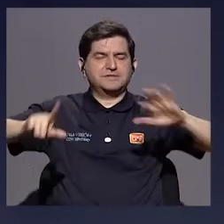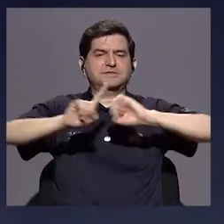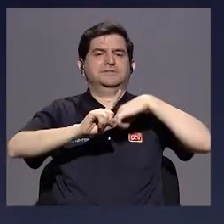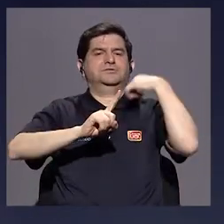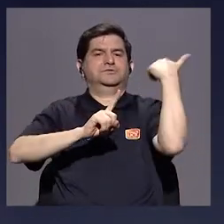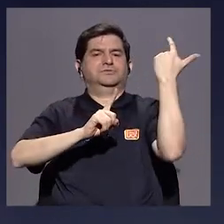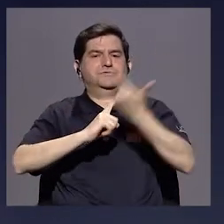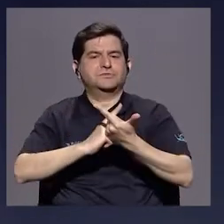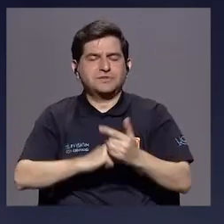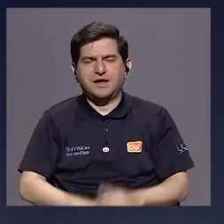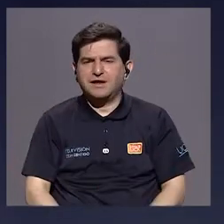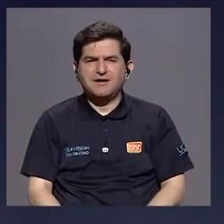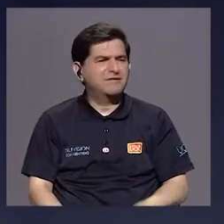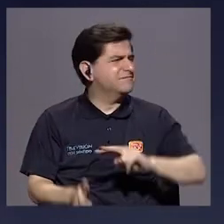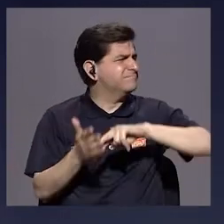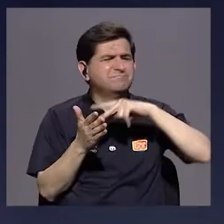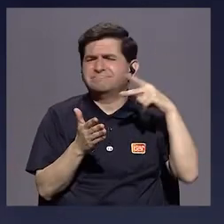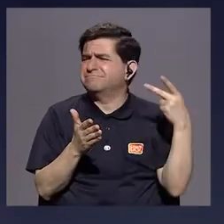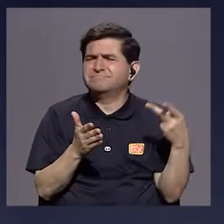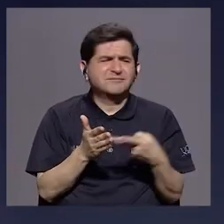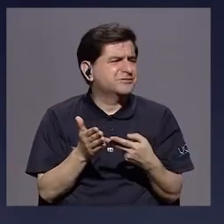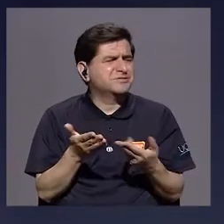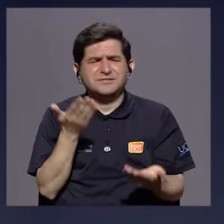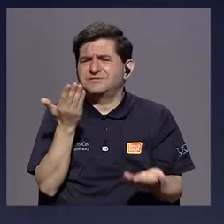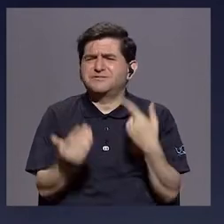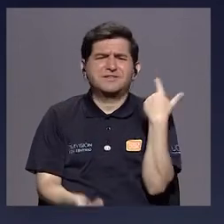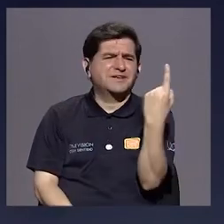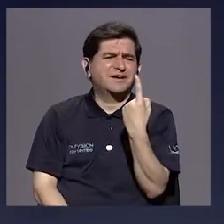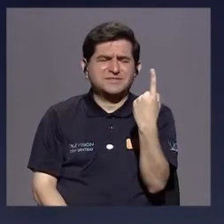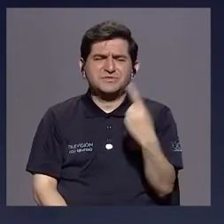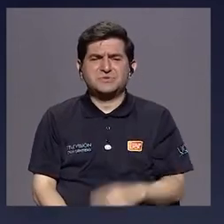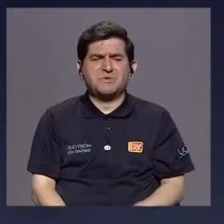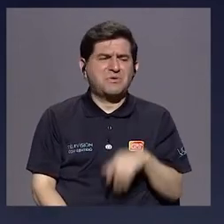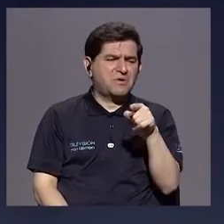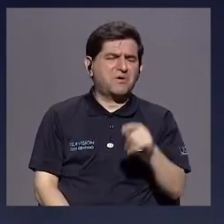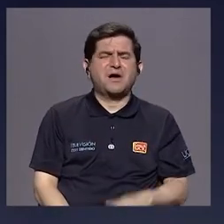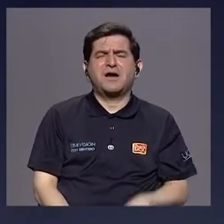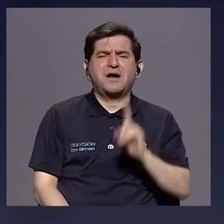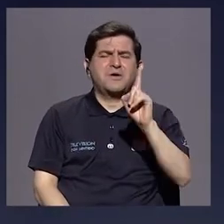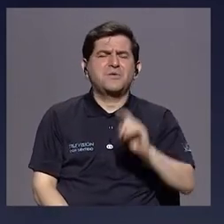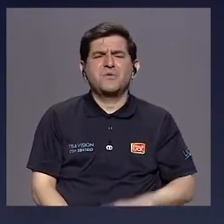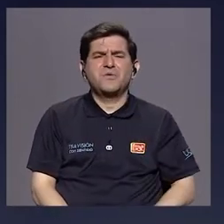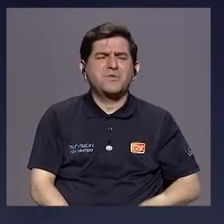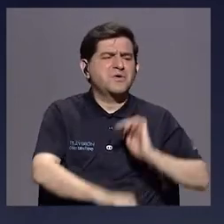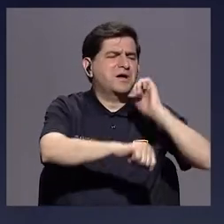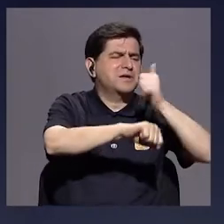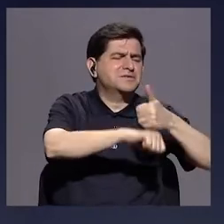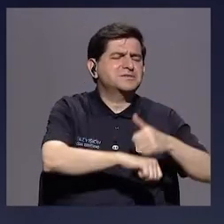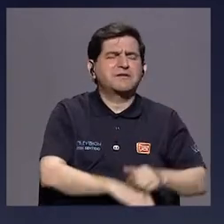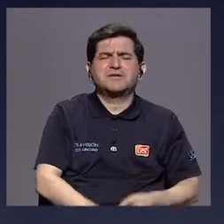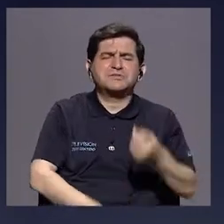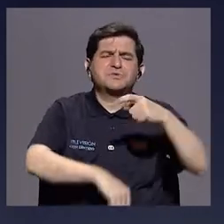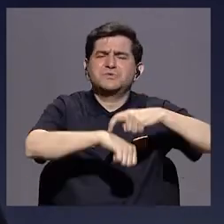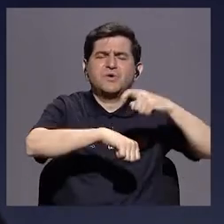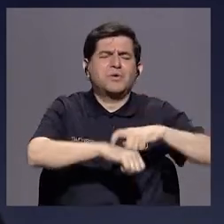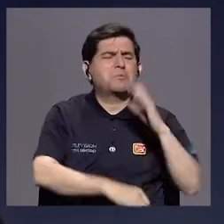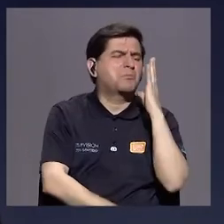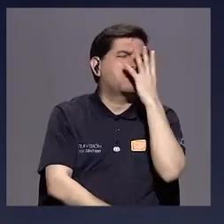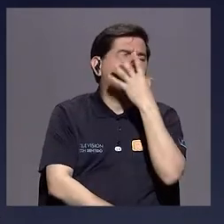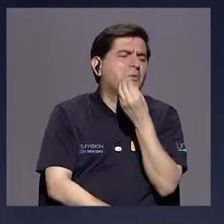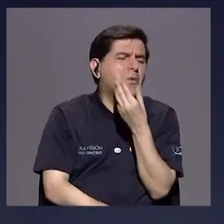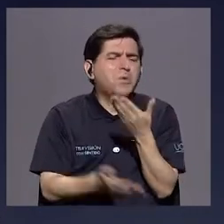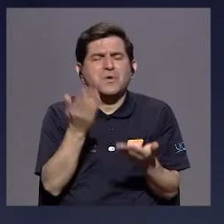para que no sea nada más como una instalación efímera que se vio bonita y atractiva por